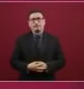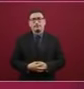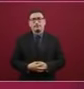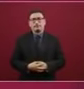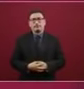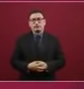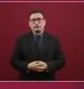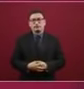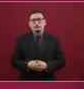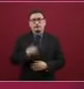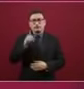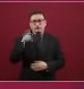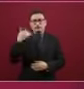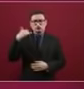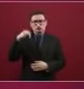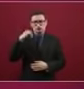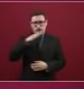Mérida, Yucatán,